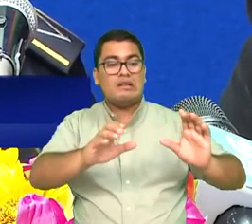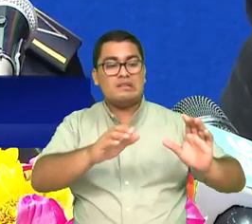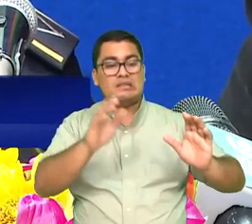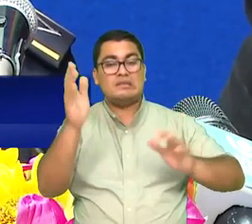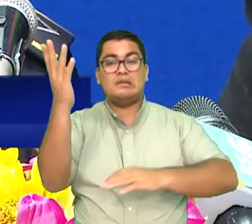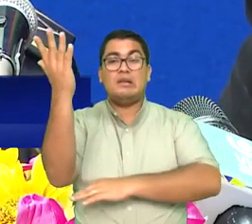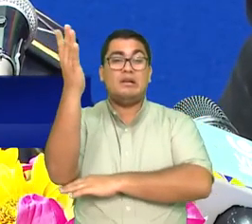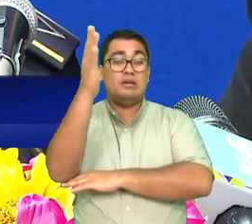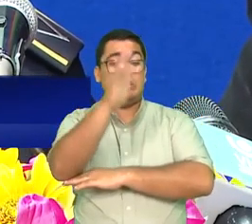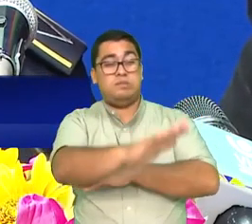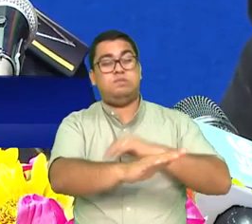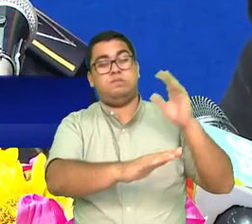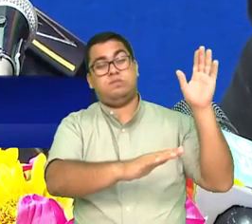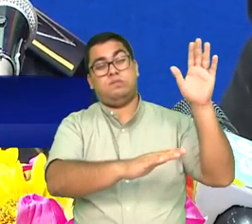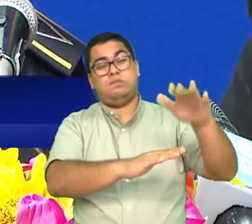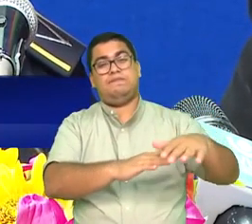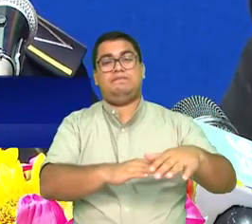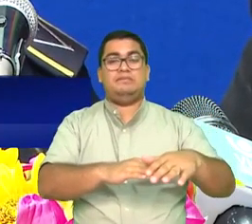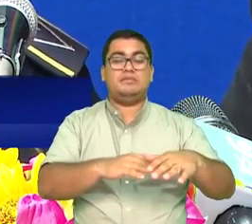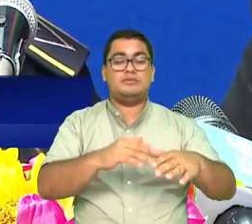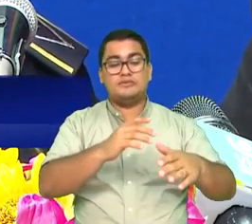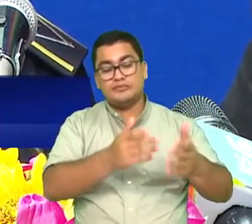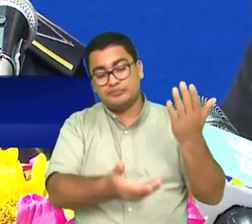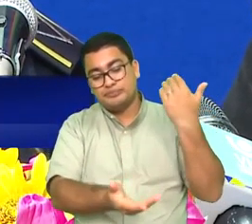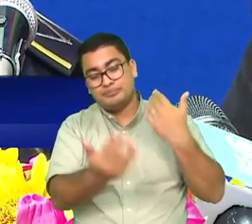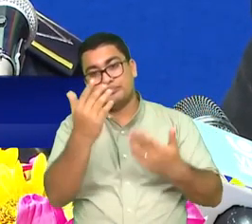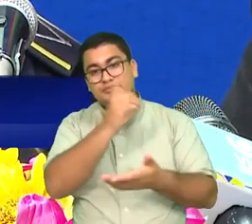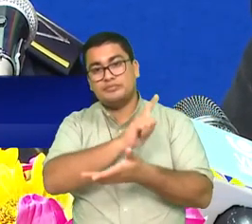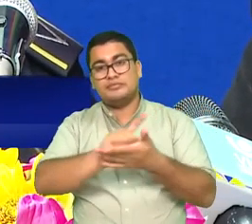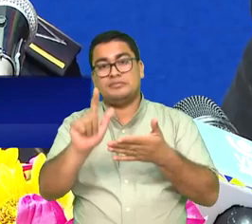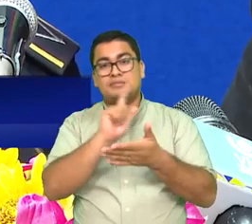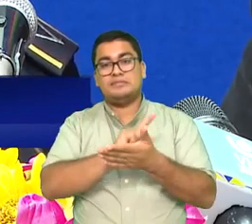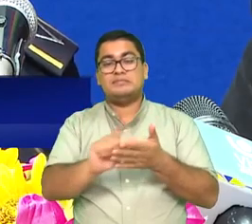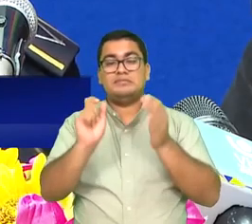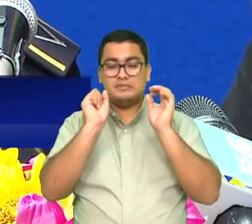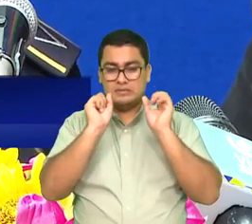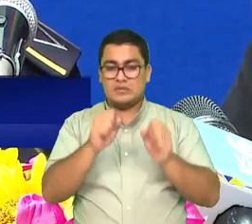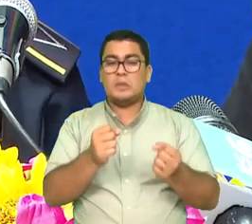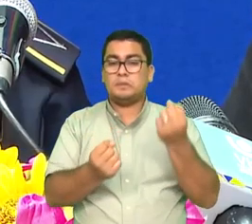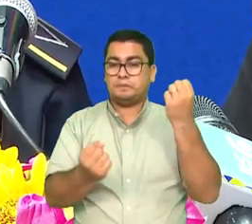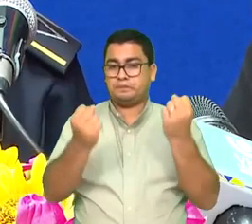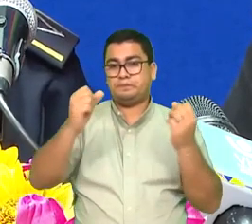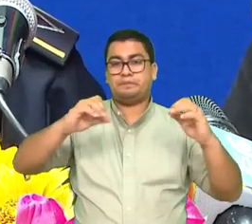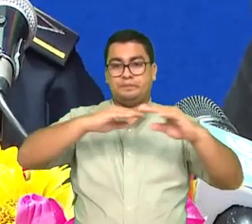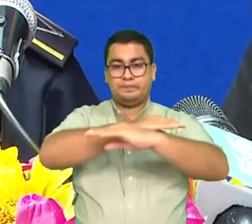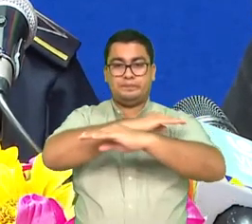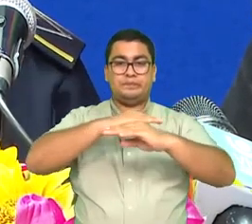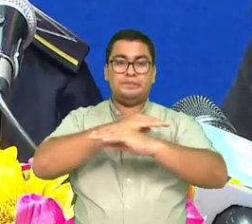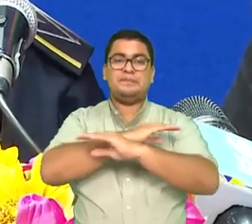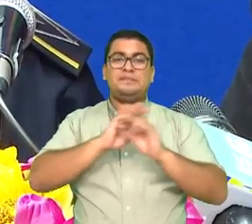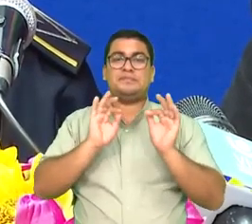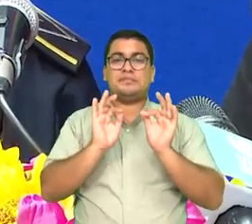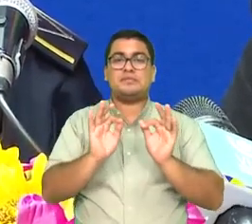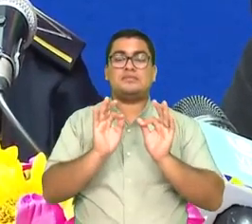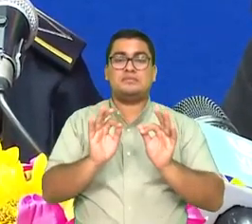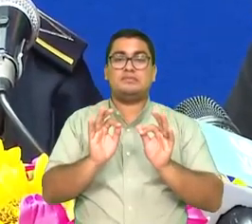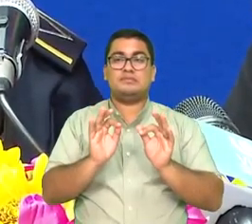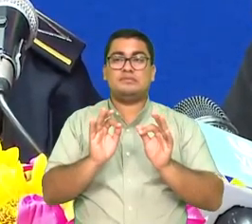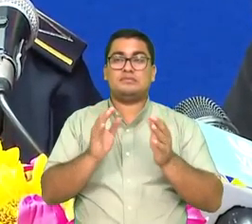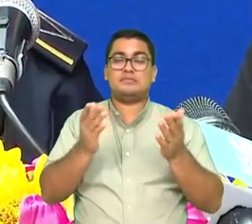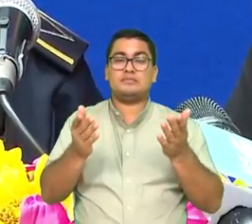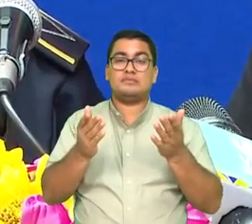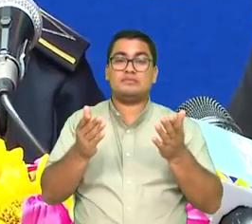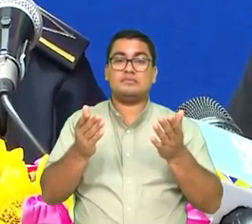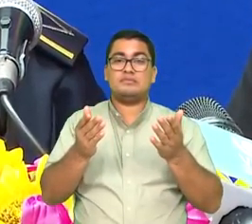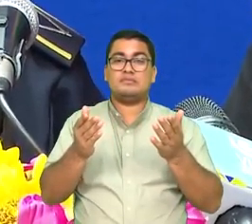caído árboles, entonces hay que ir despejando la vía para que el tránsito tenga su fluidez. También ha habido caídas de